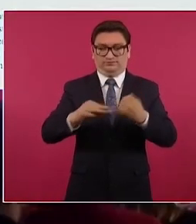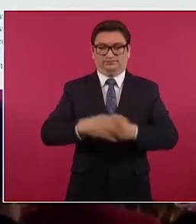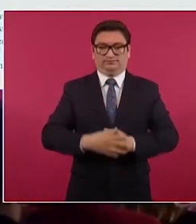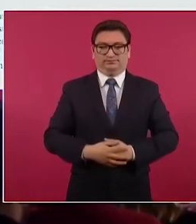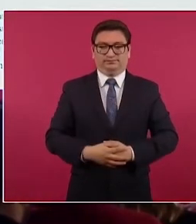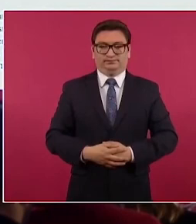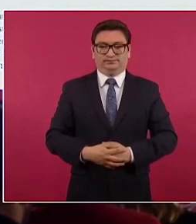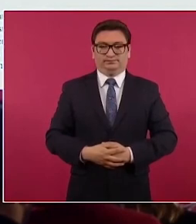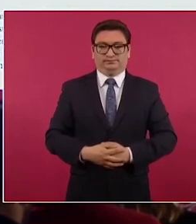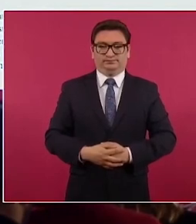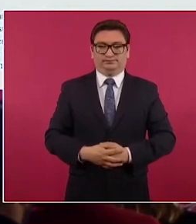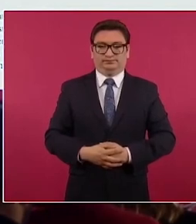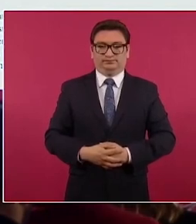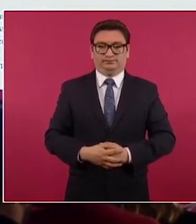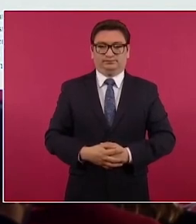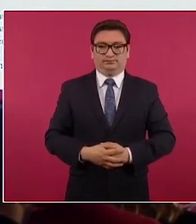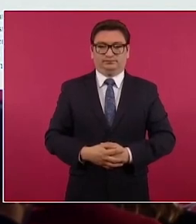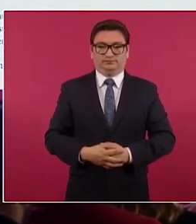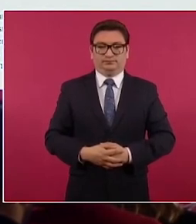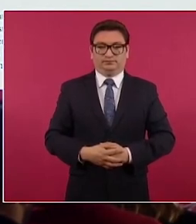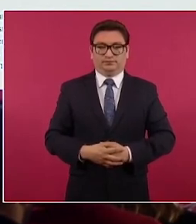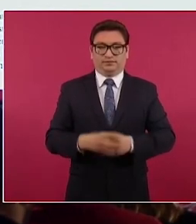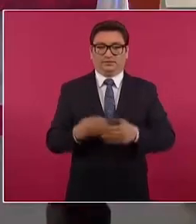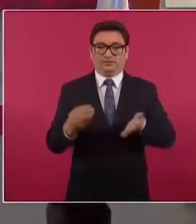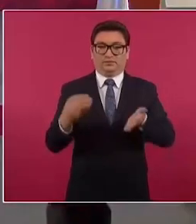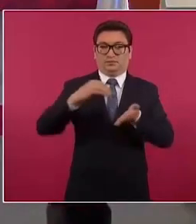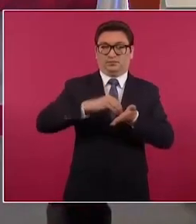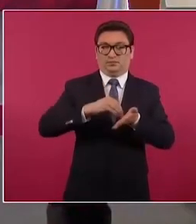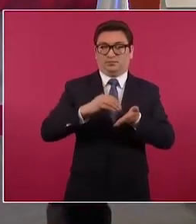pongo una postdata.